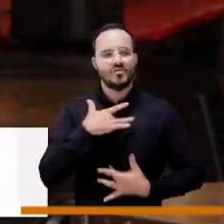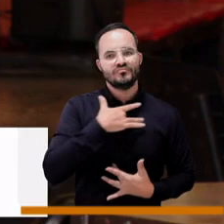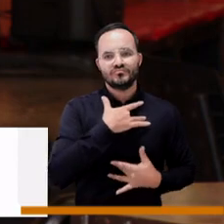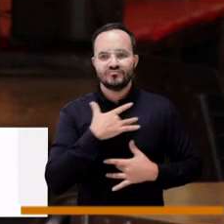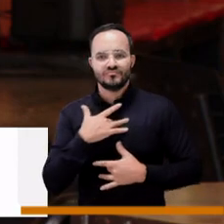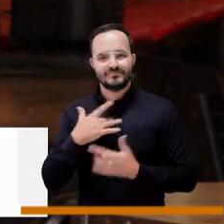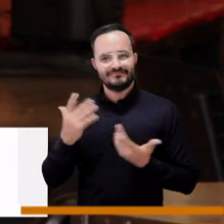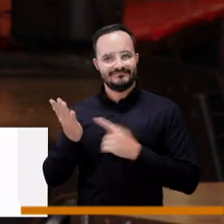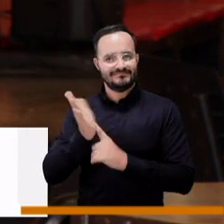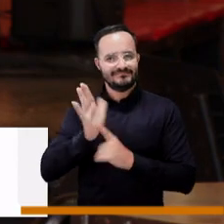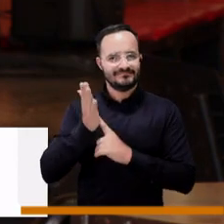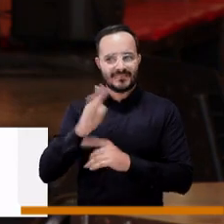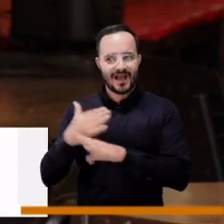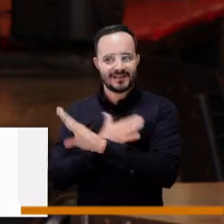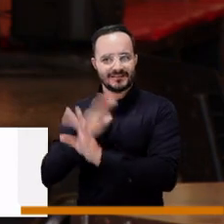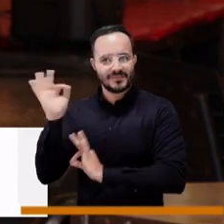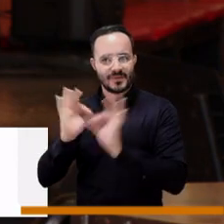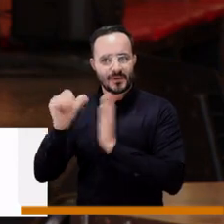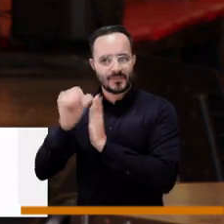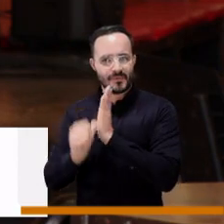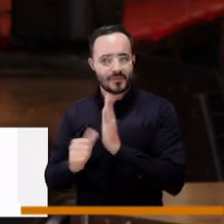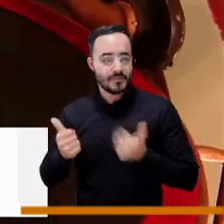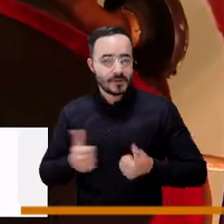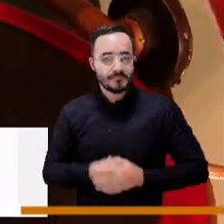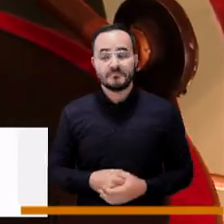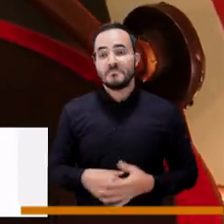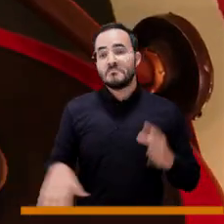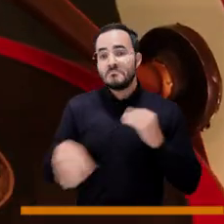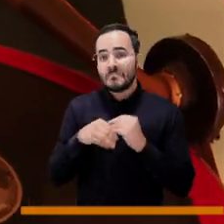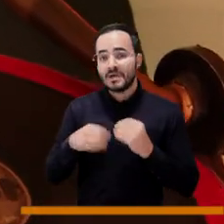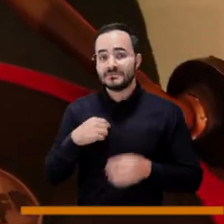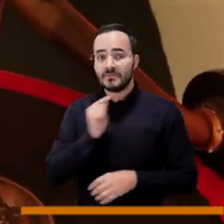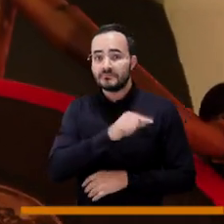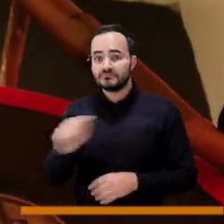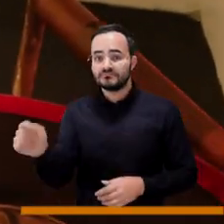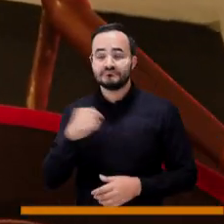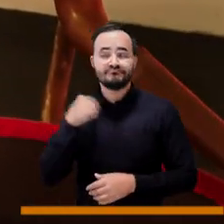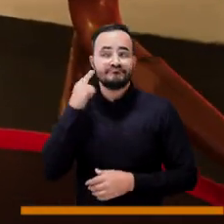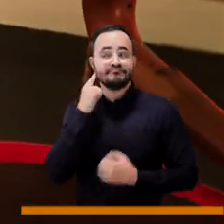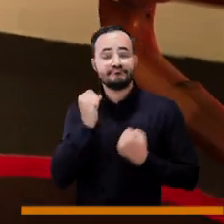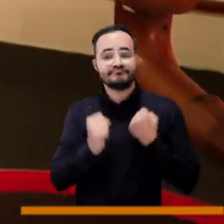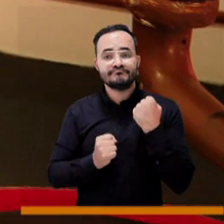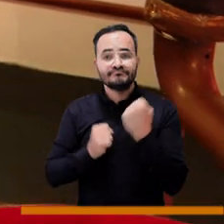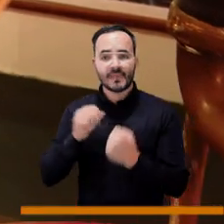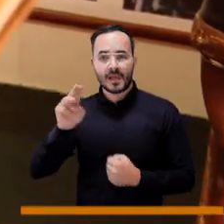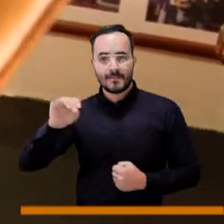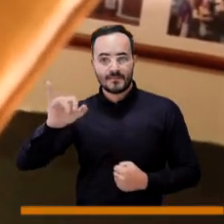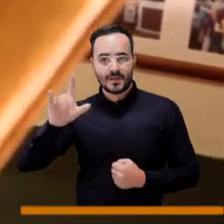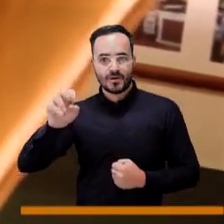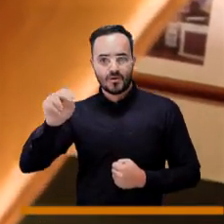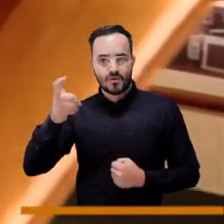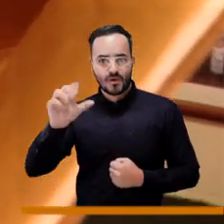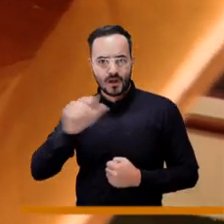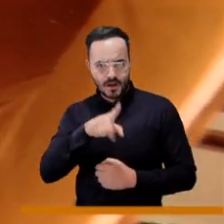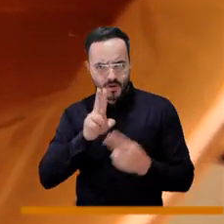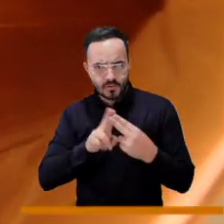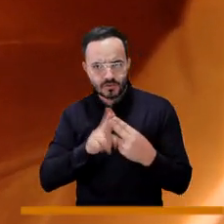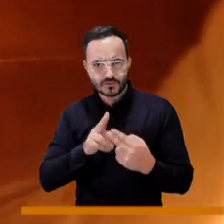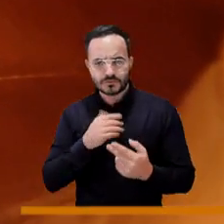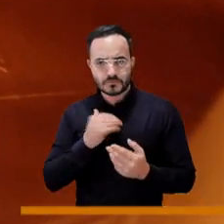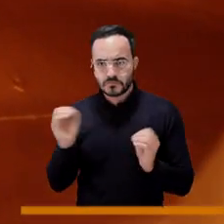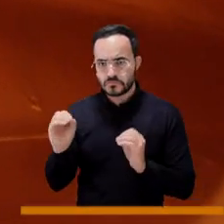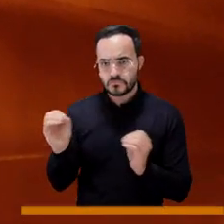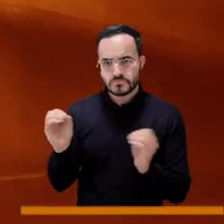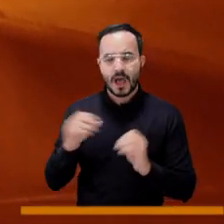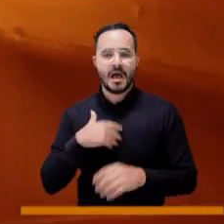disfrutar de los shows que anteriormente te estaba hablando, ¿cierto? Y que puedan venir a milonguear, que no sé si pues conoces el término